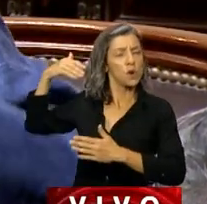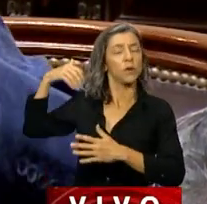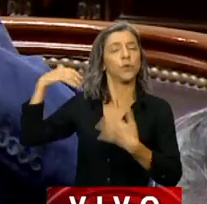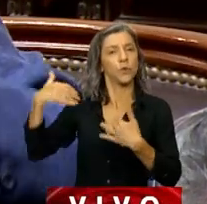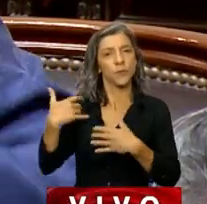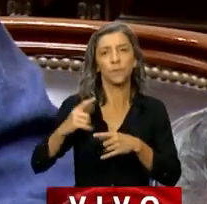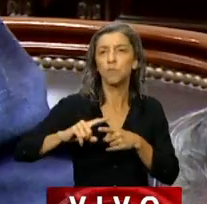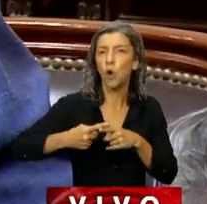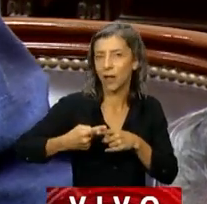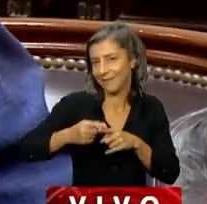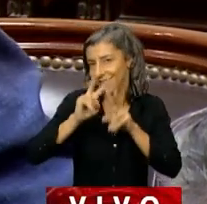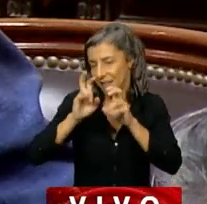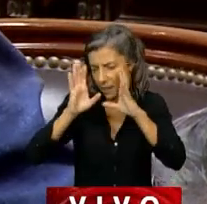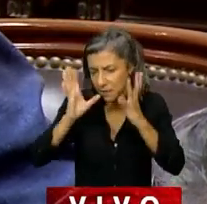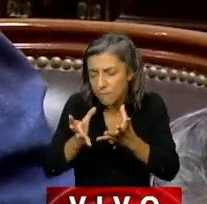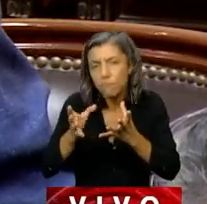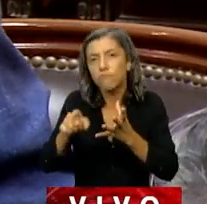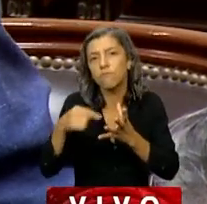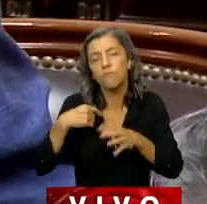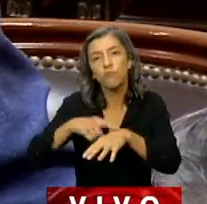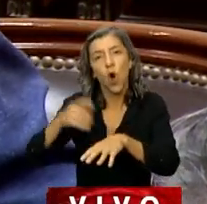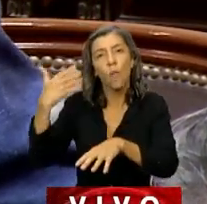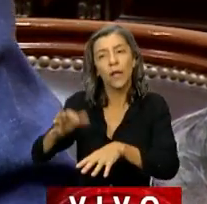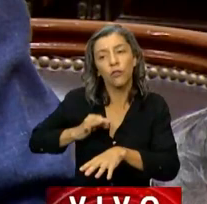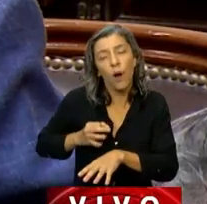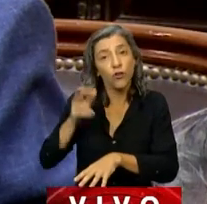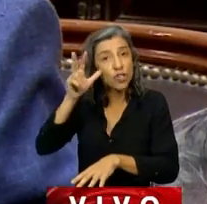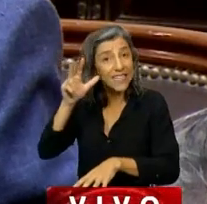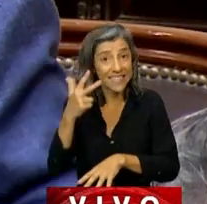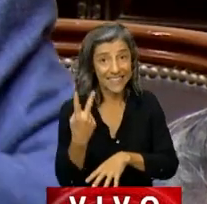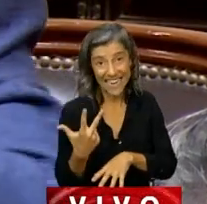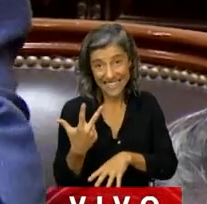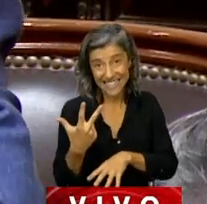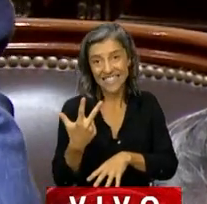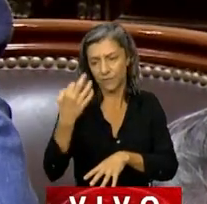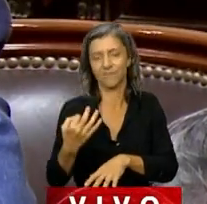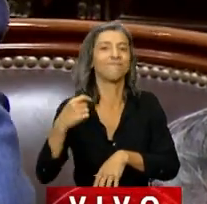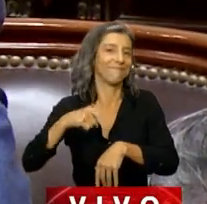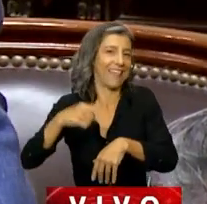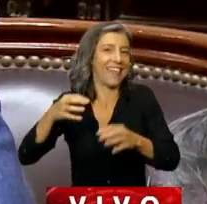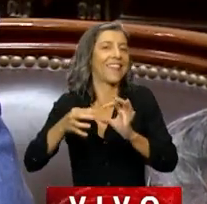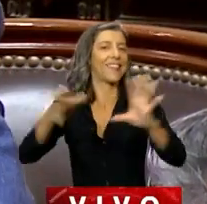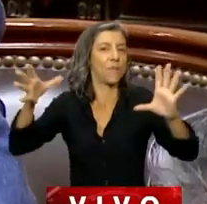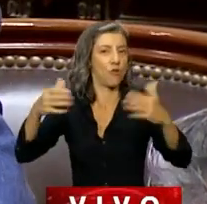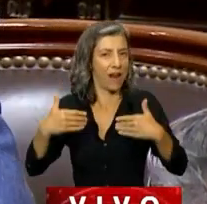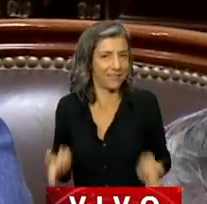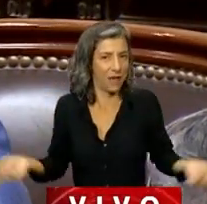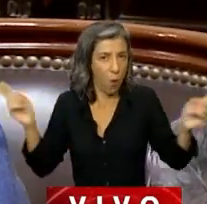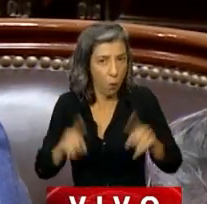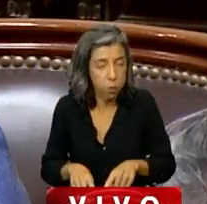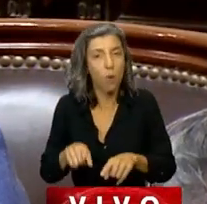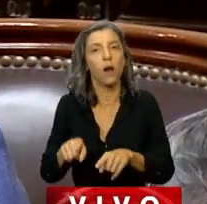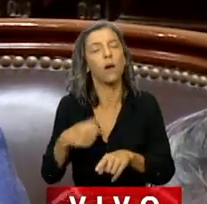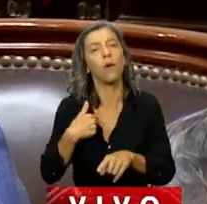hablo antes del periodo democrático que se inaugura en el 83. Es la prehistoria de los que tenemos unos